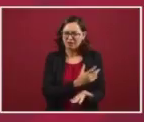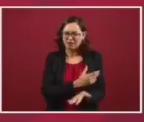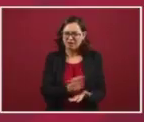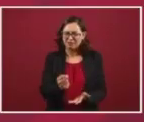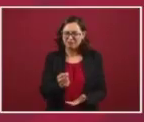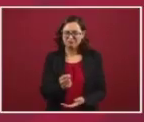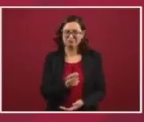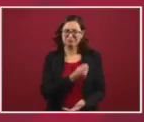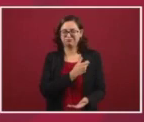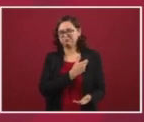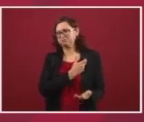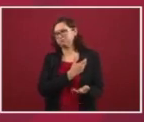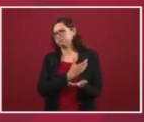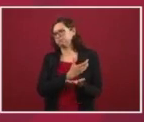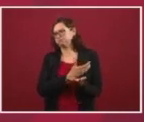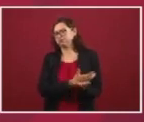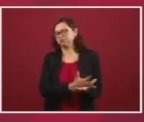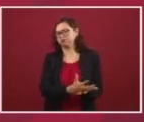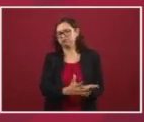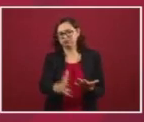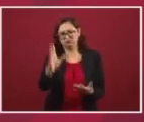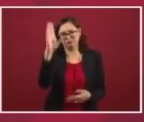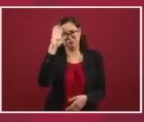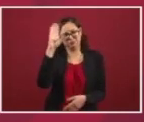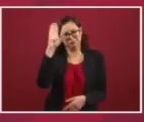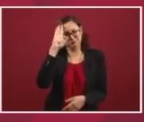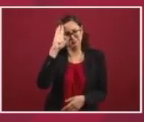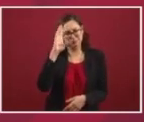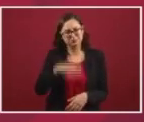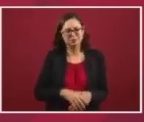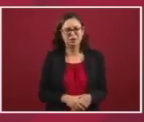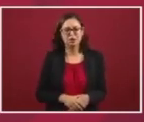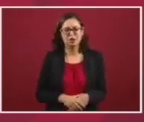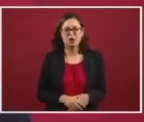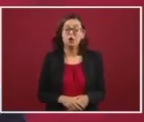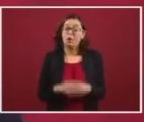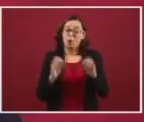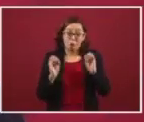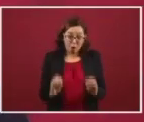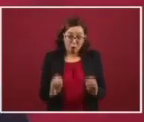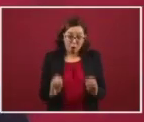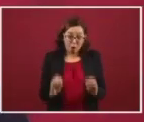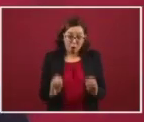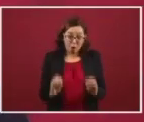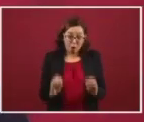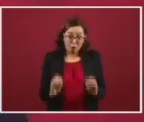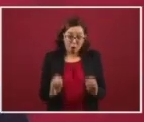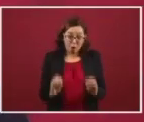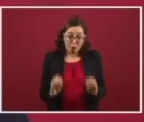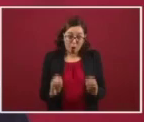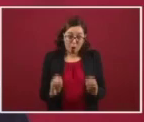Una exageración. O de plano, robo.